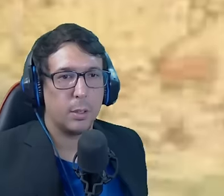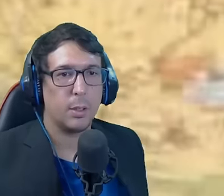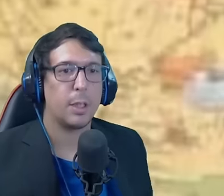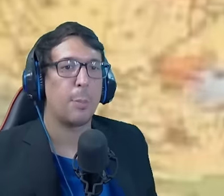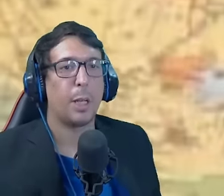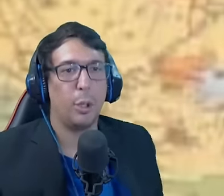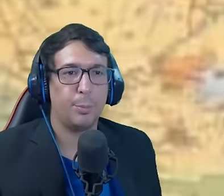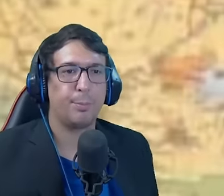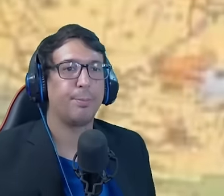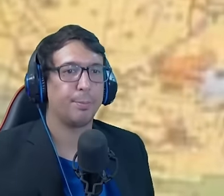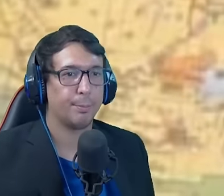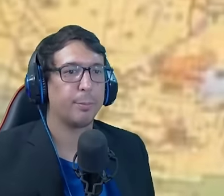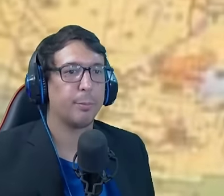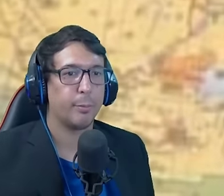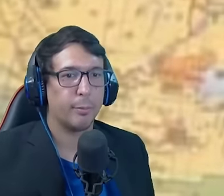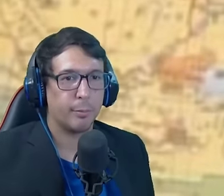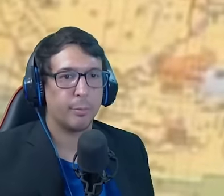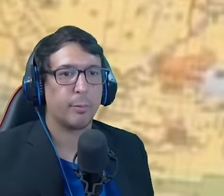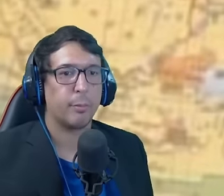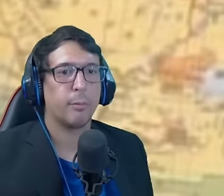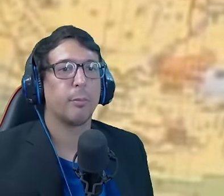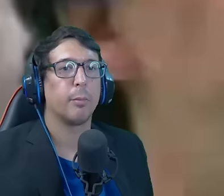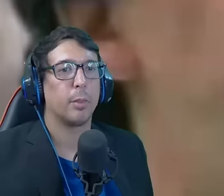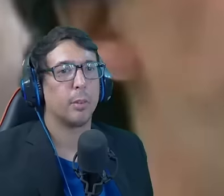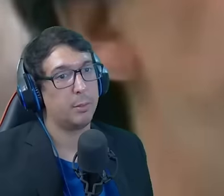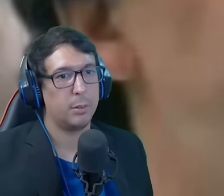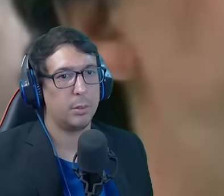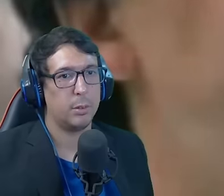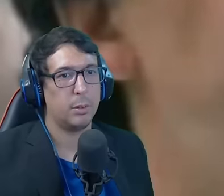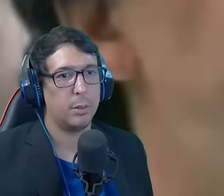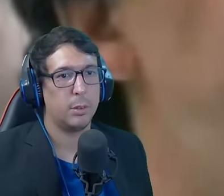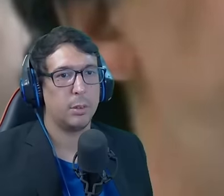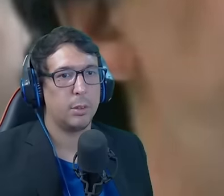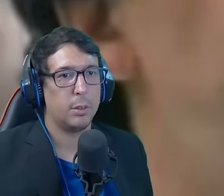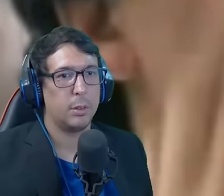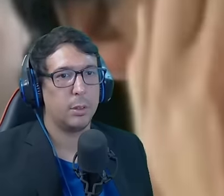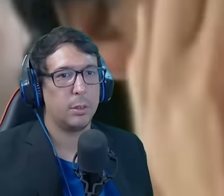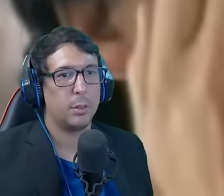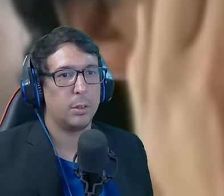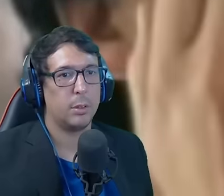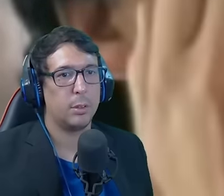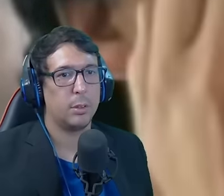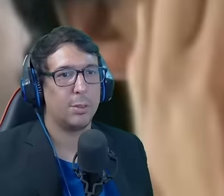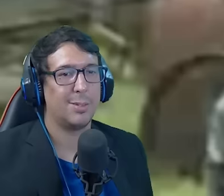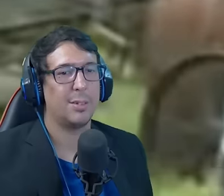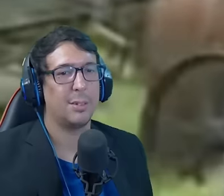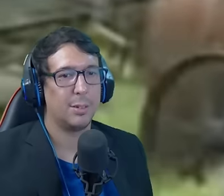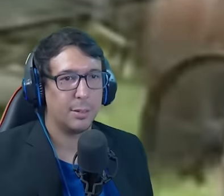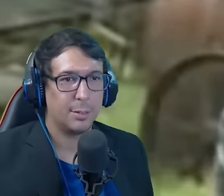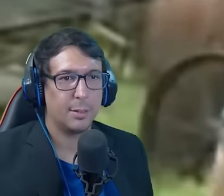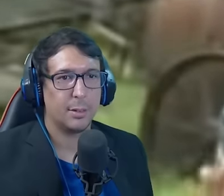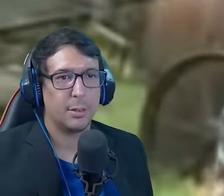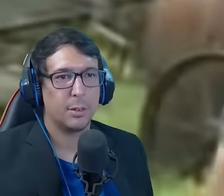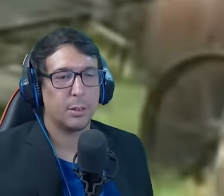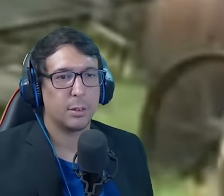Estados Unidos pasa despegó a ser parte del primer mundo, y Argentina, bueno, ustedes saben que no. Weber en su estudio se da cuenta de un